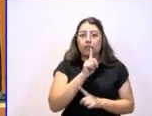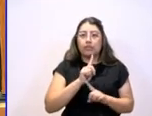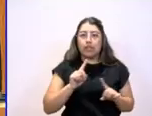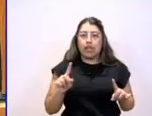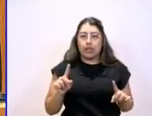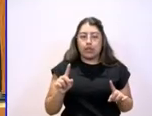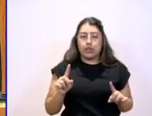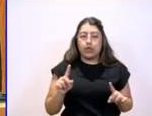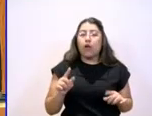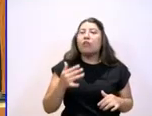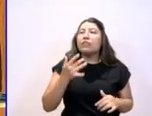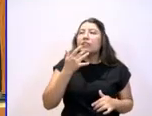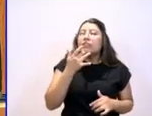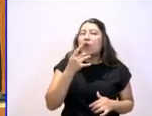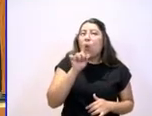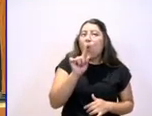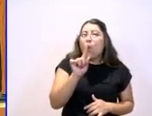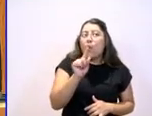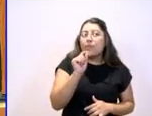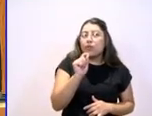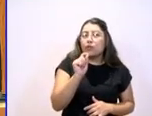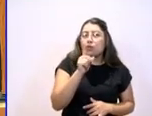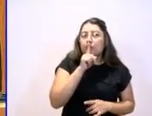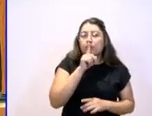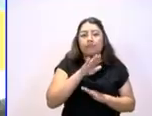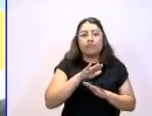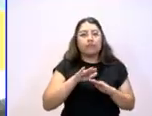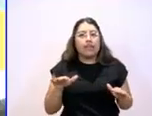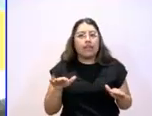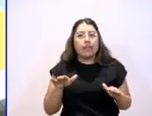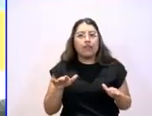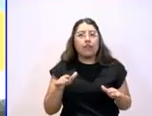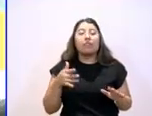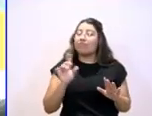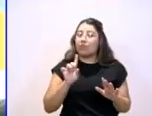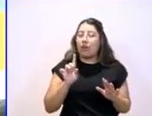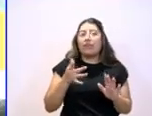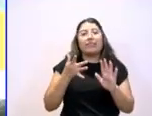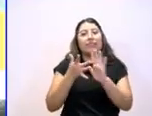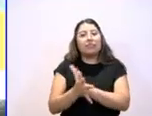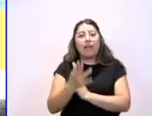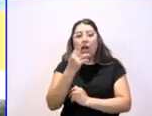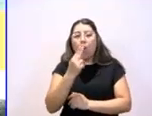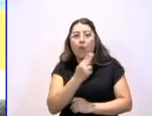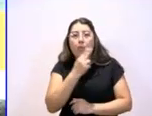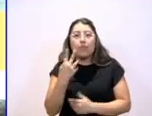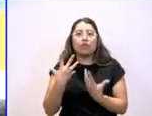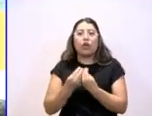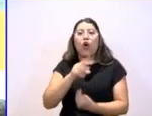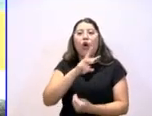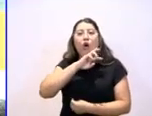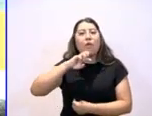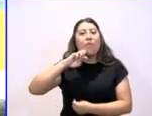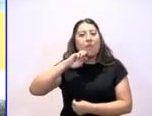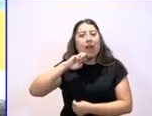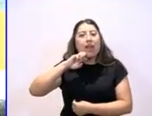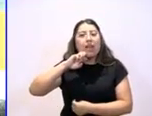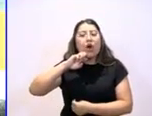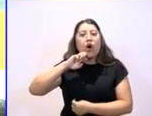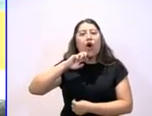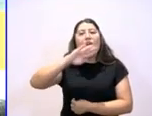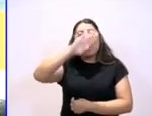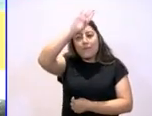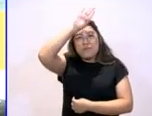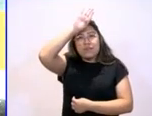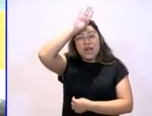de minutos de silencio, se trata de comprometerse con los valores que el Papa Francisco tuvo a